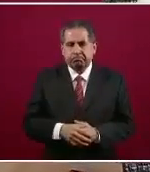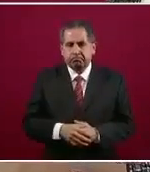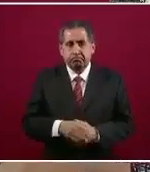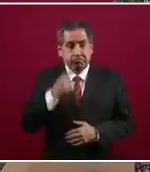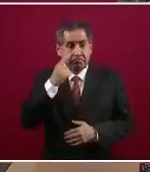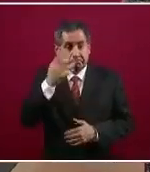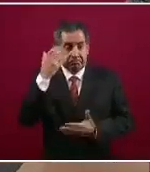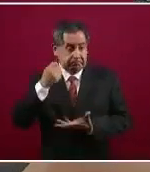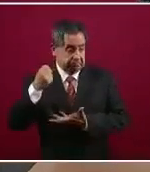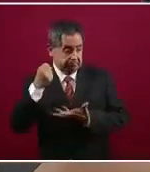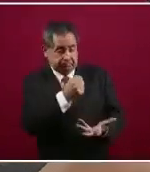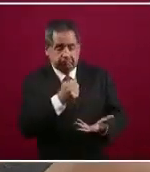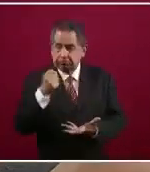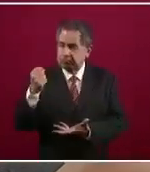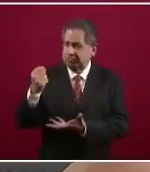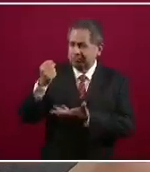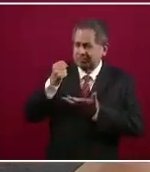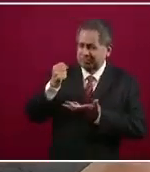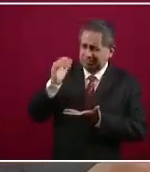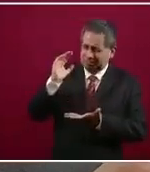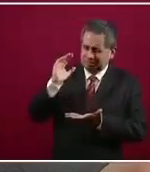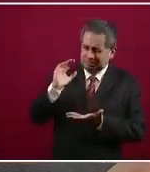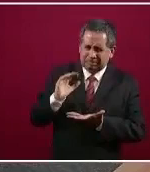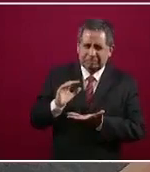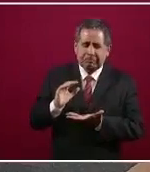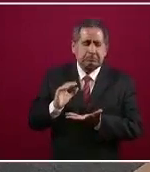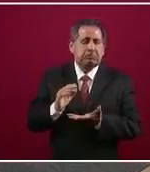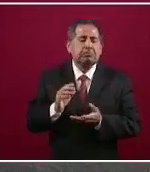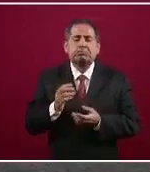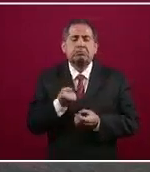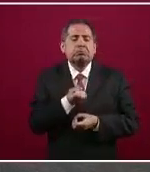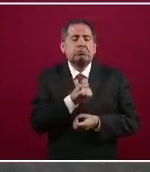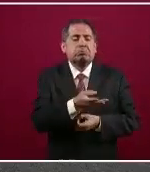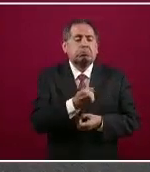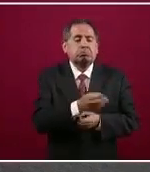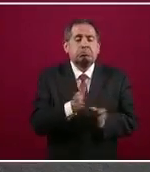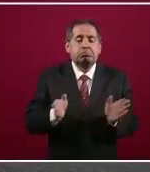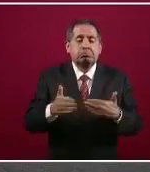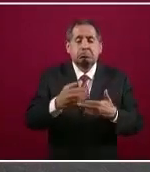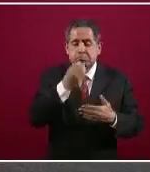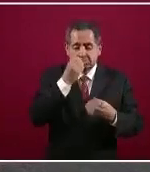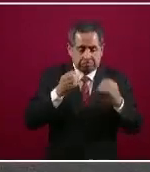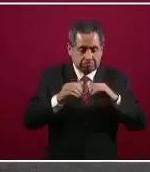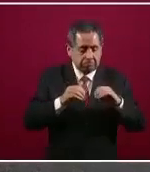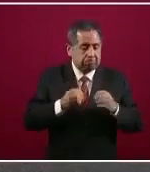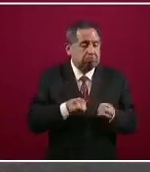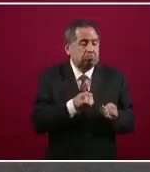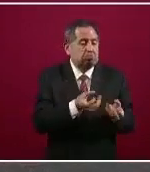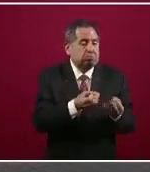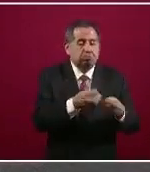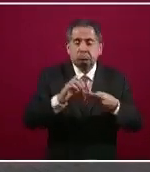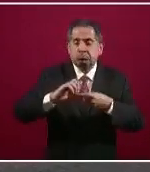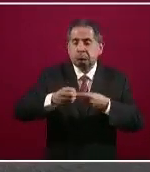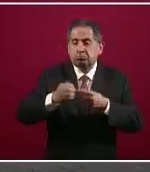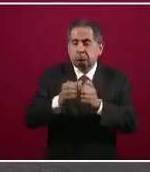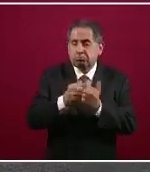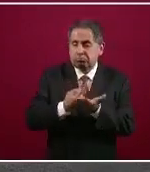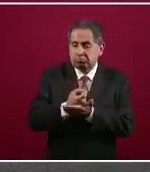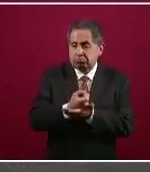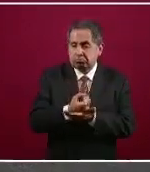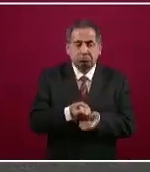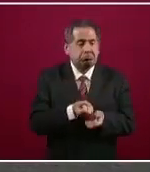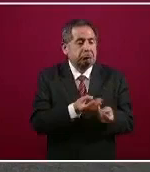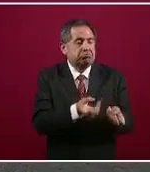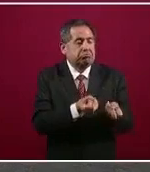y si acaso lo que entregaban eran despensas, frijol con gorgojo,